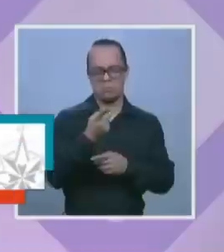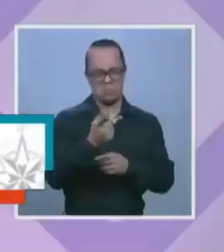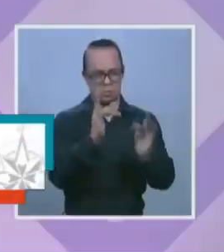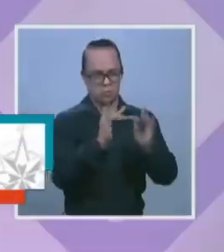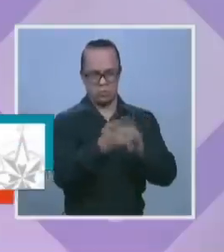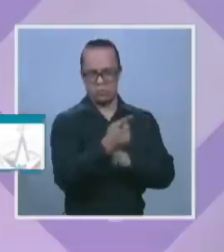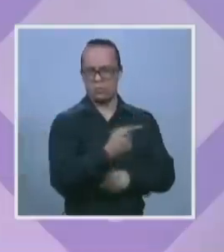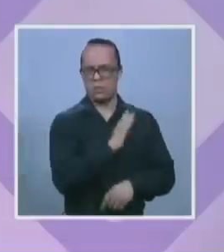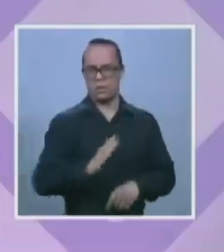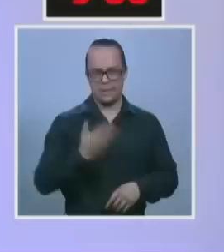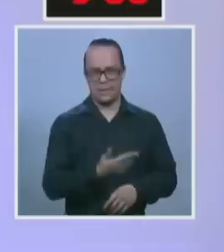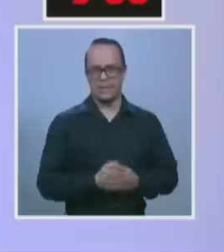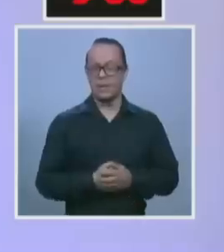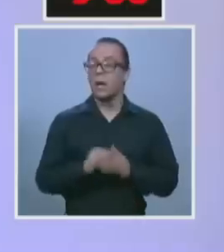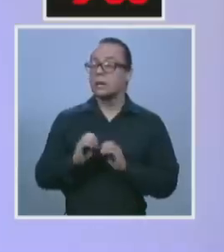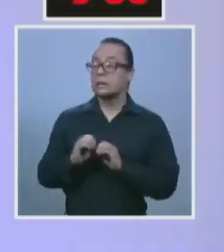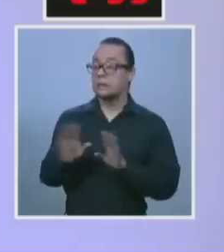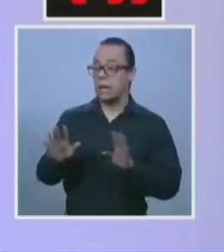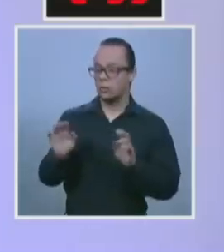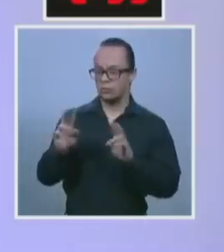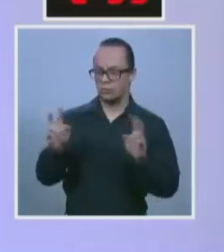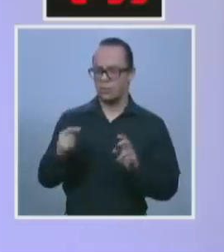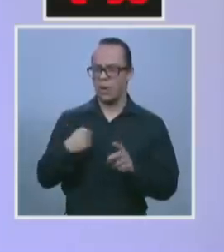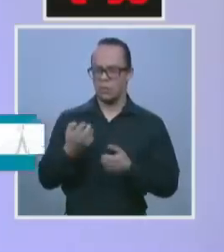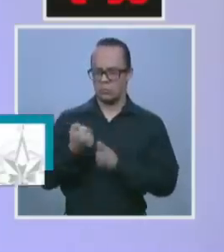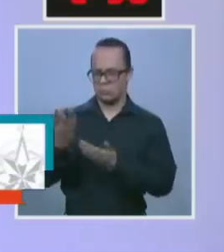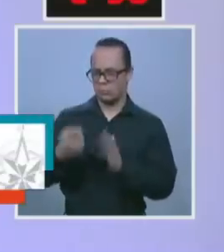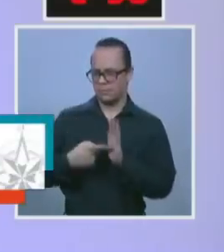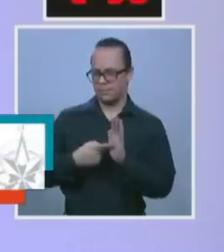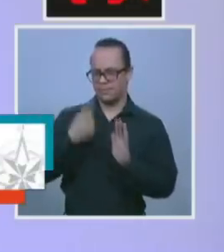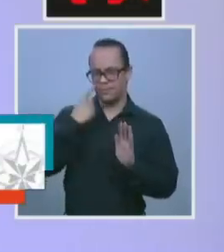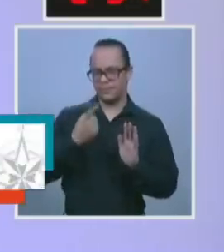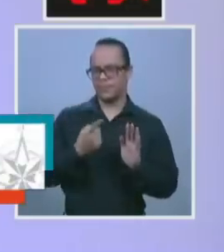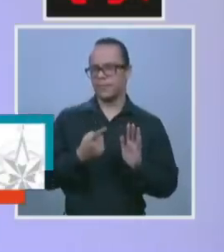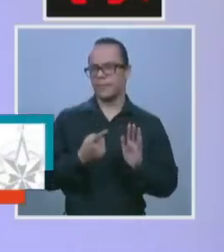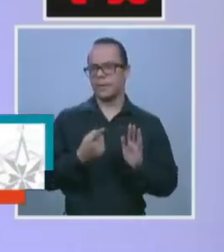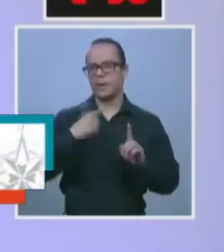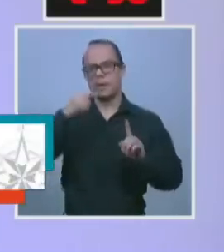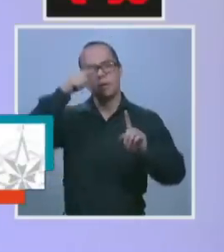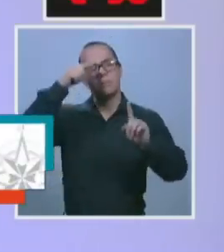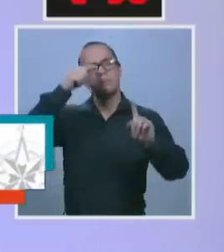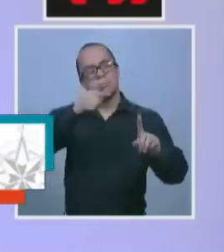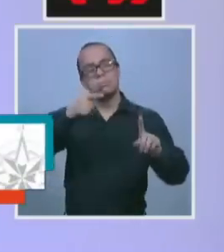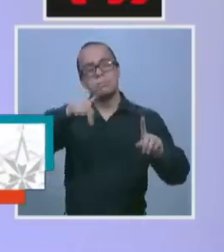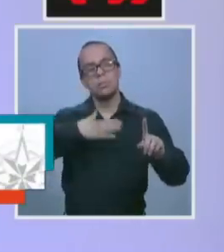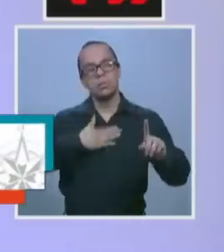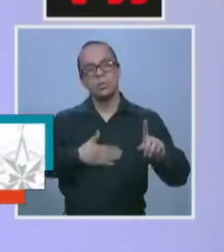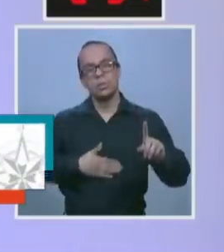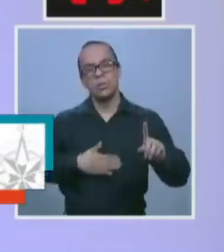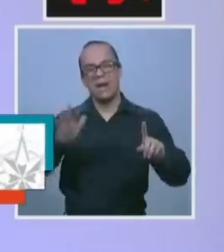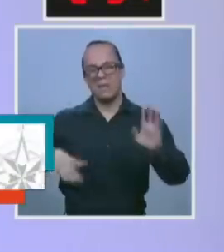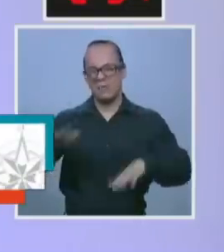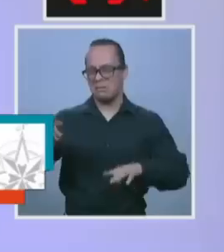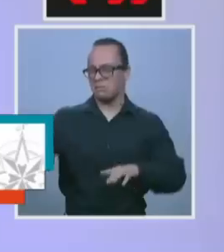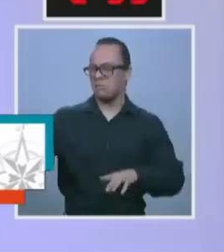Edomexpa. Finalmente, Delfina Gómez mandó un mensaje a su contendiente. Cuando la ambición es más grande que la dignidad, se recurre a la guerra